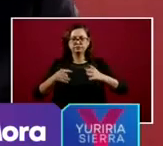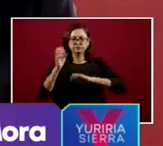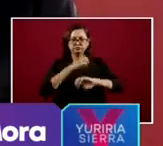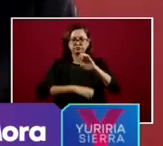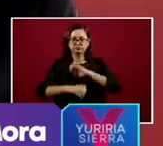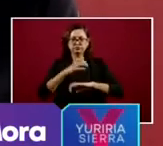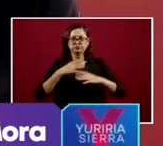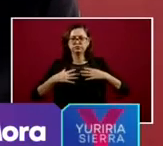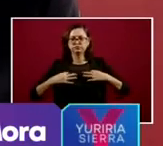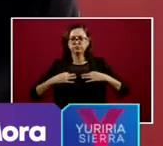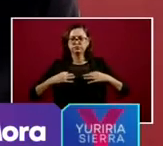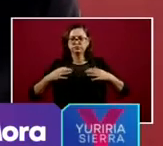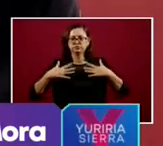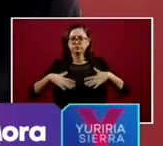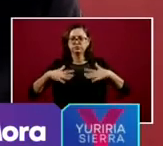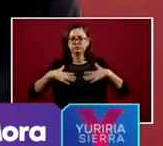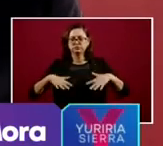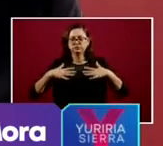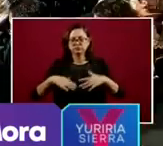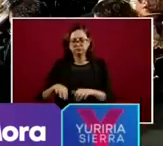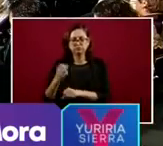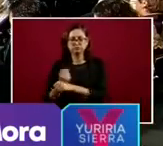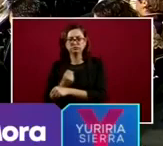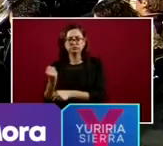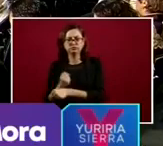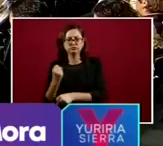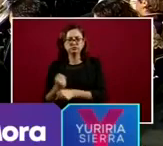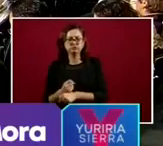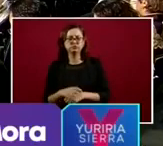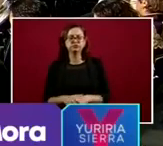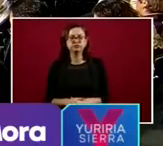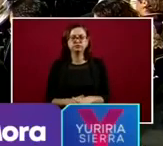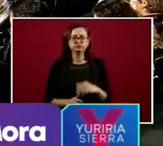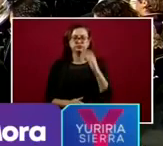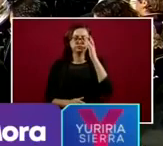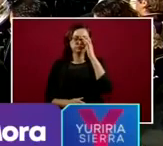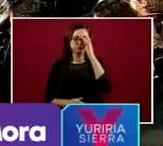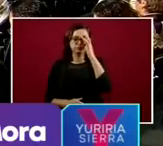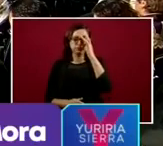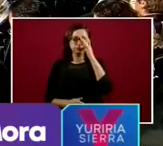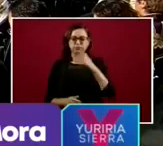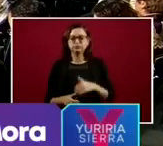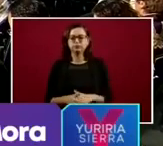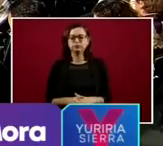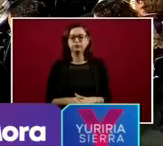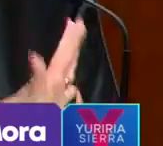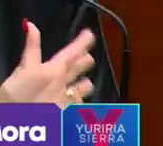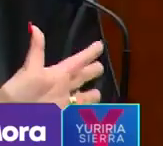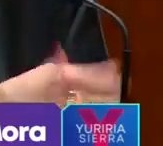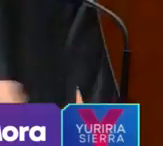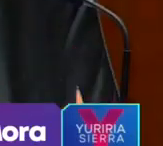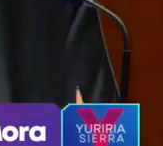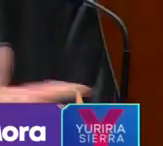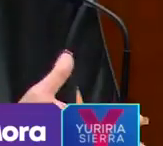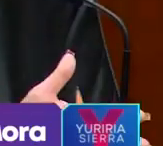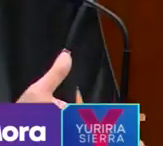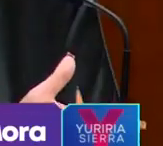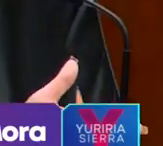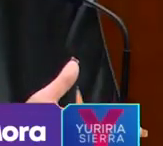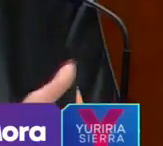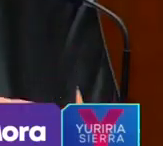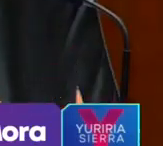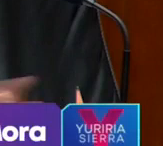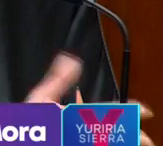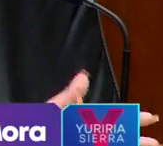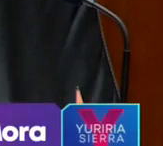precisó que el ministro tomó libremente su decisión. El presidente garantizó que los perfiles que integrarán la terna